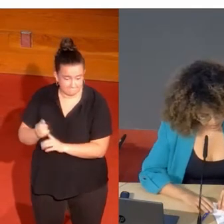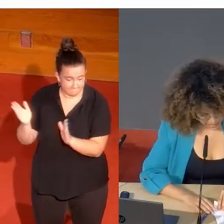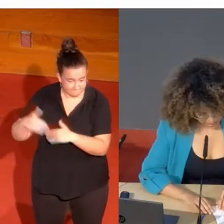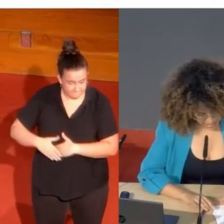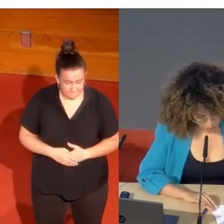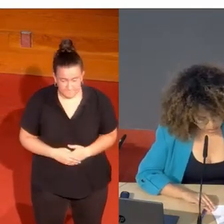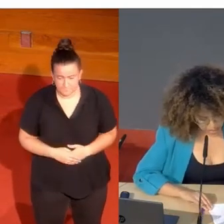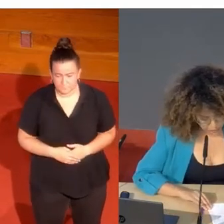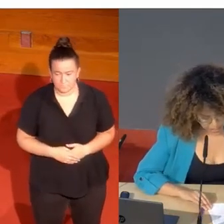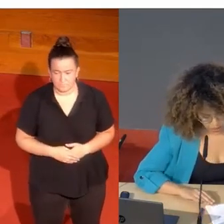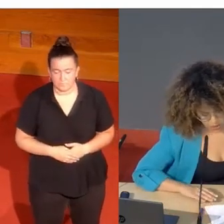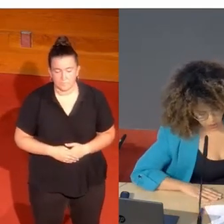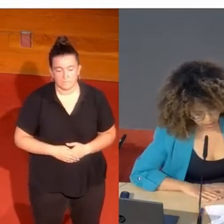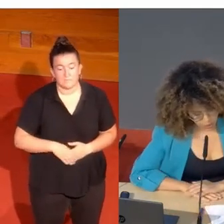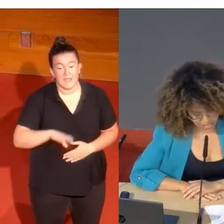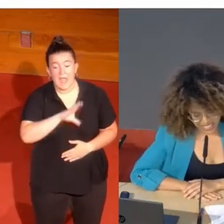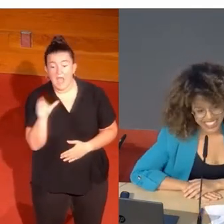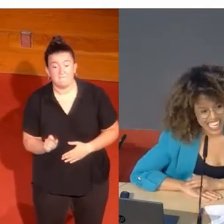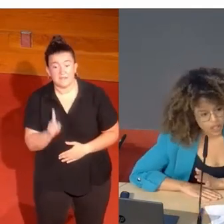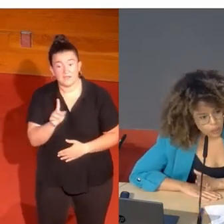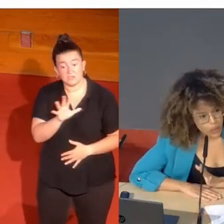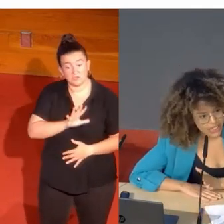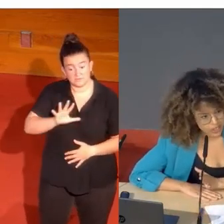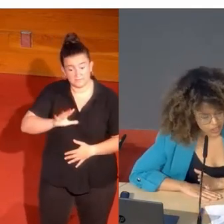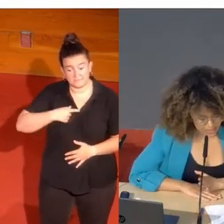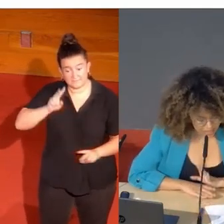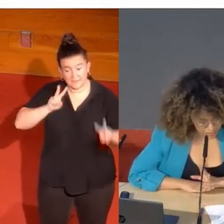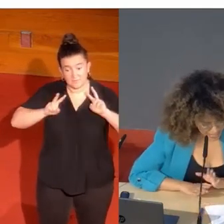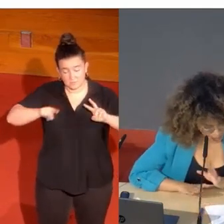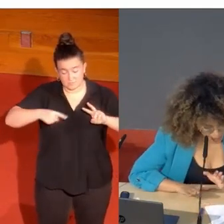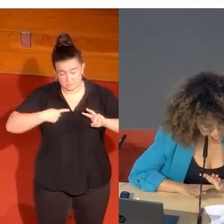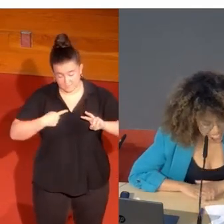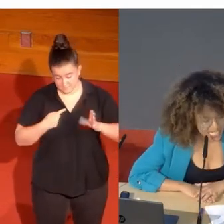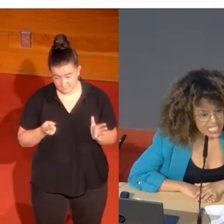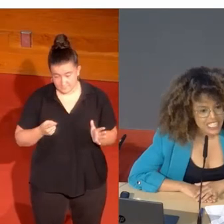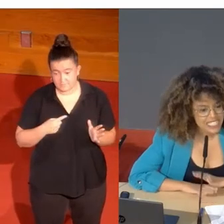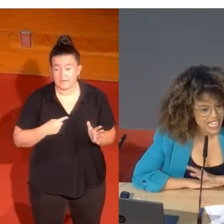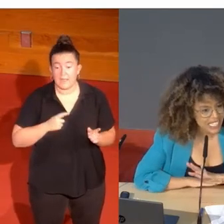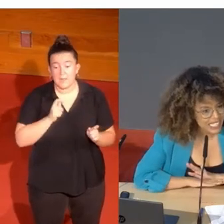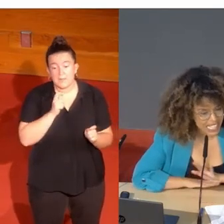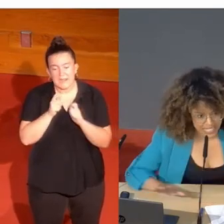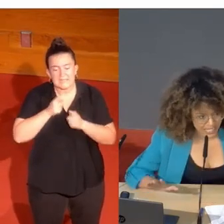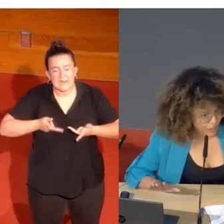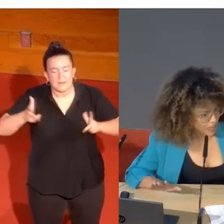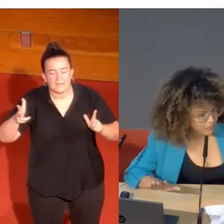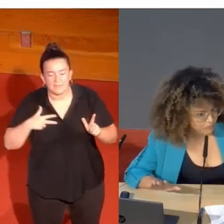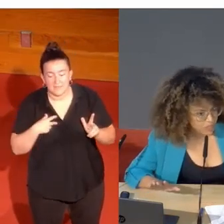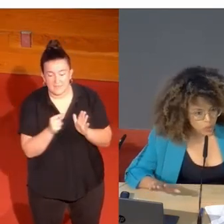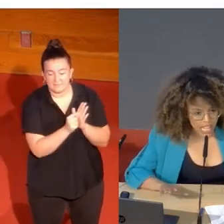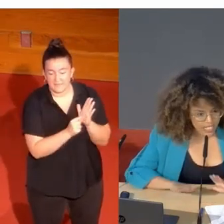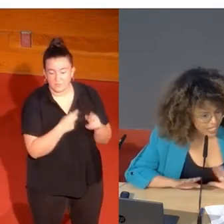oprimidos en el norte de África nos encontramos que el indicador político de la Libertad de prensa está en caída